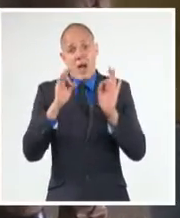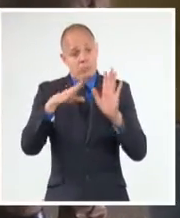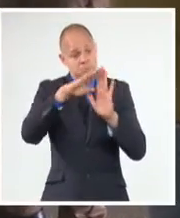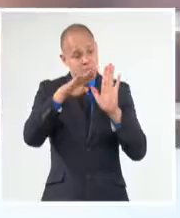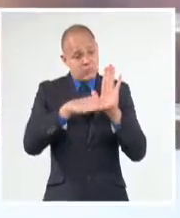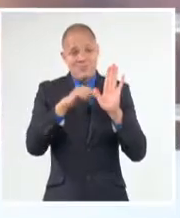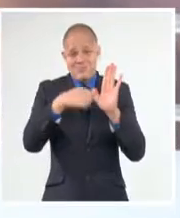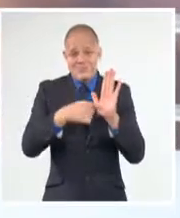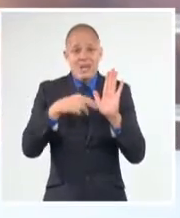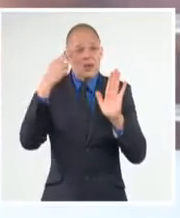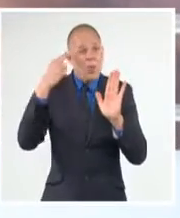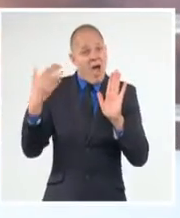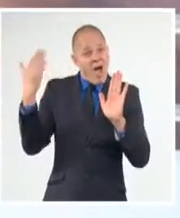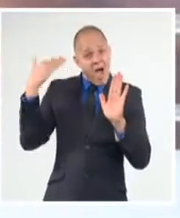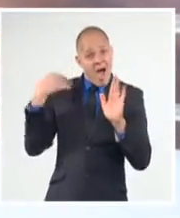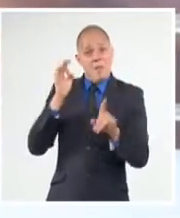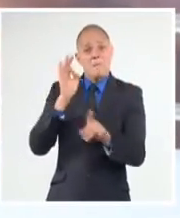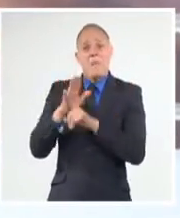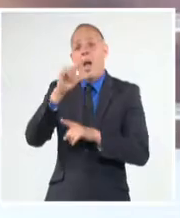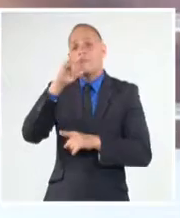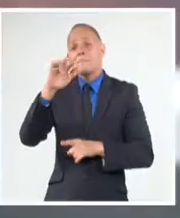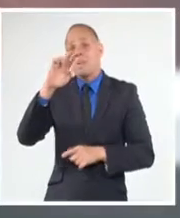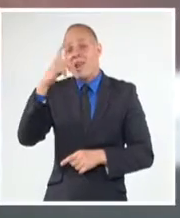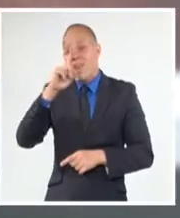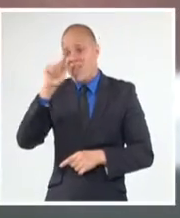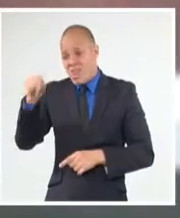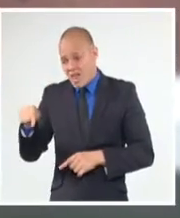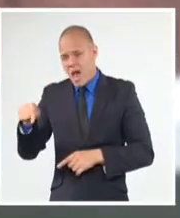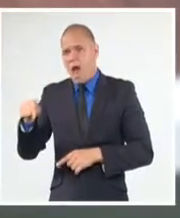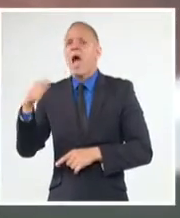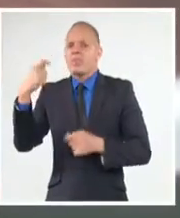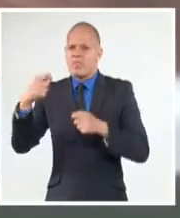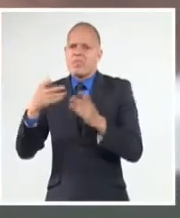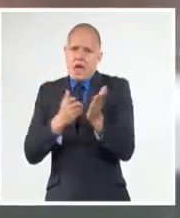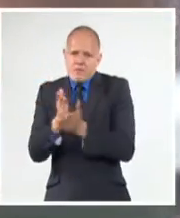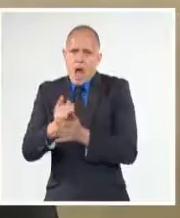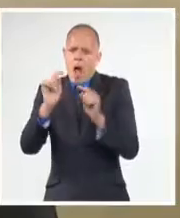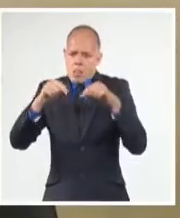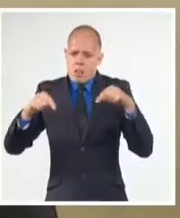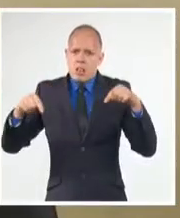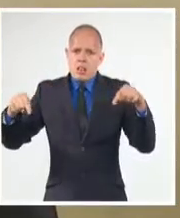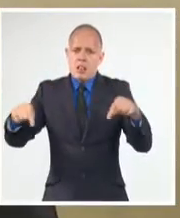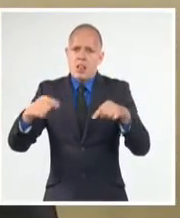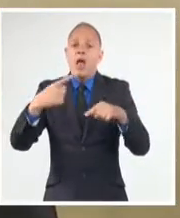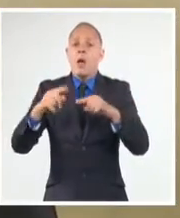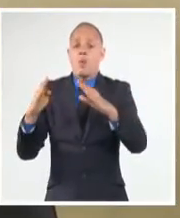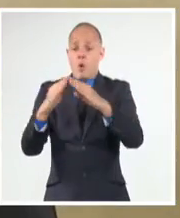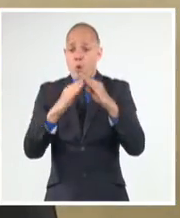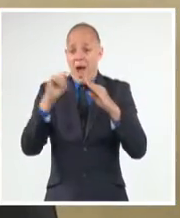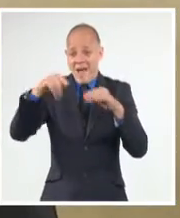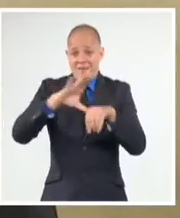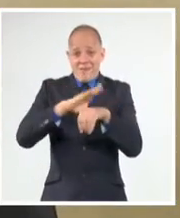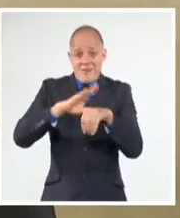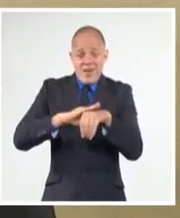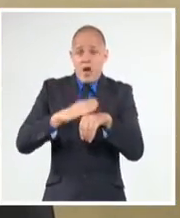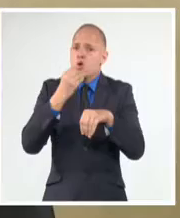Virán desde el pasado 26 de agosto, con un acertado cierre de sus zonas más complejas. Hizo un llamado